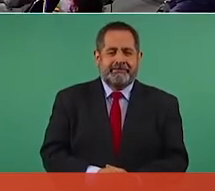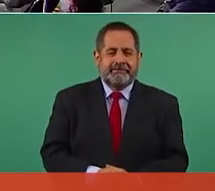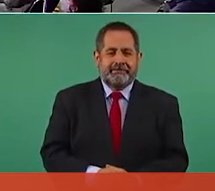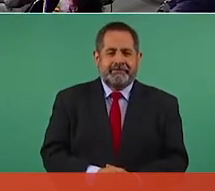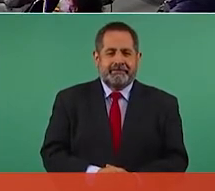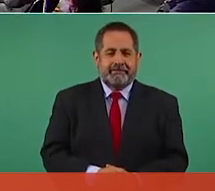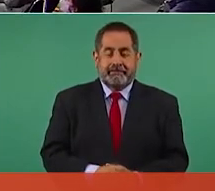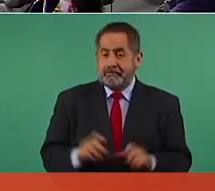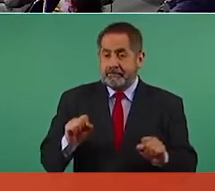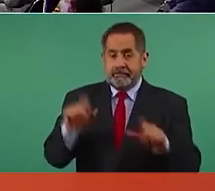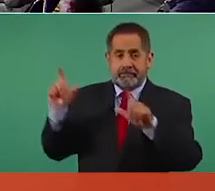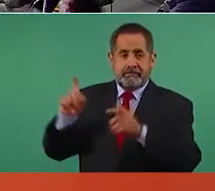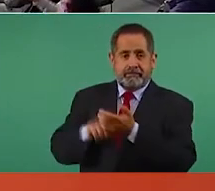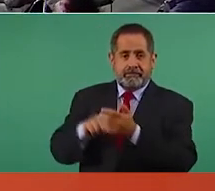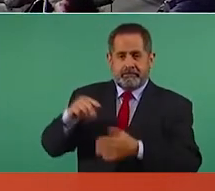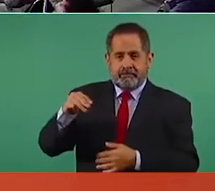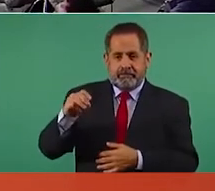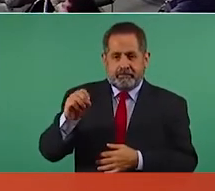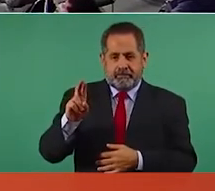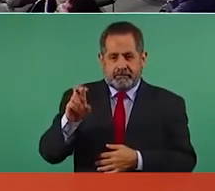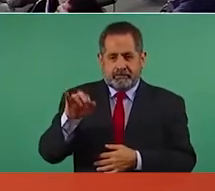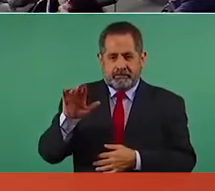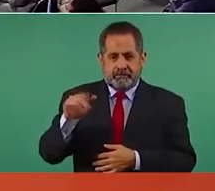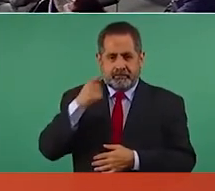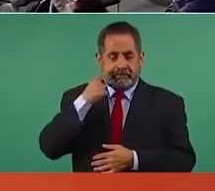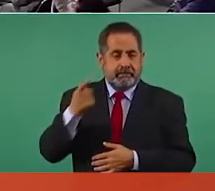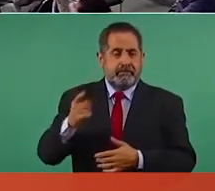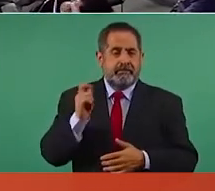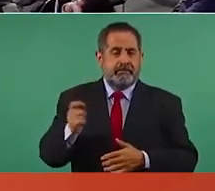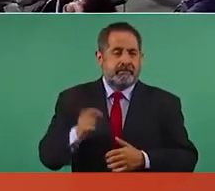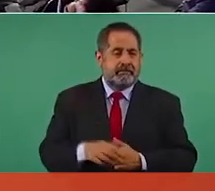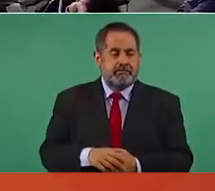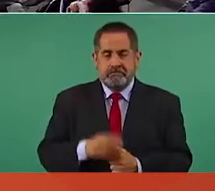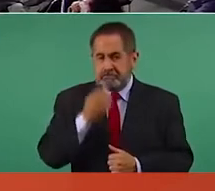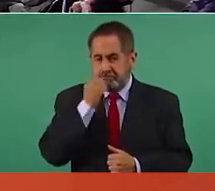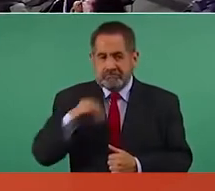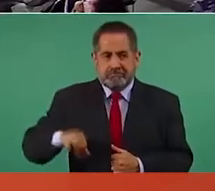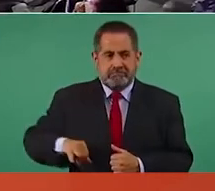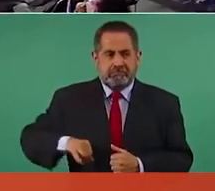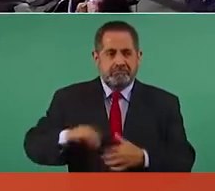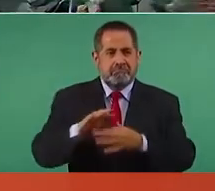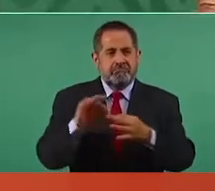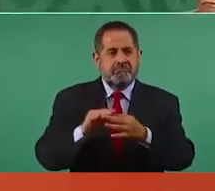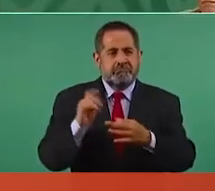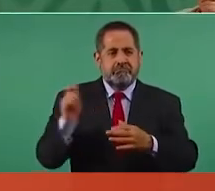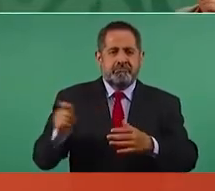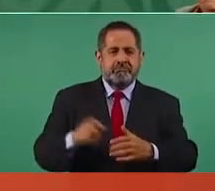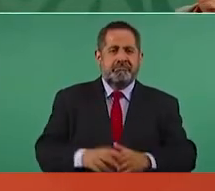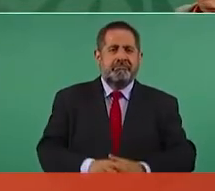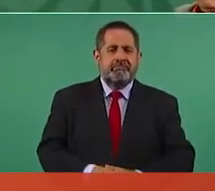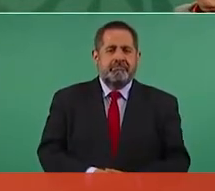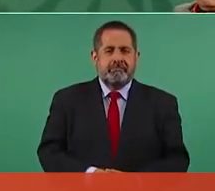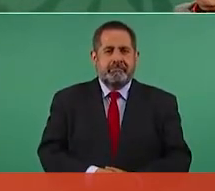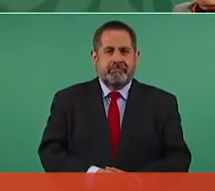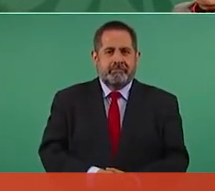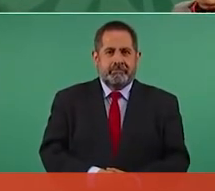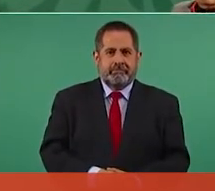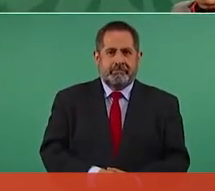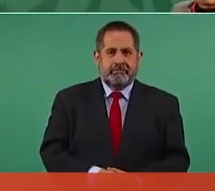Ah, está el de Moreira. A ver, pon. Es que es interesante lo de esto.